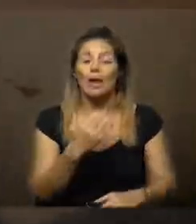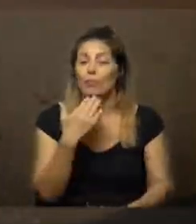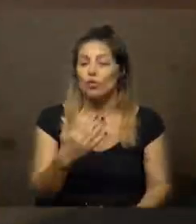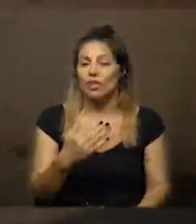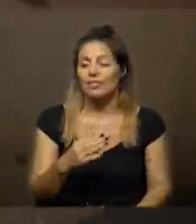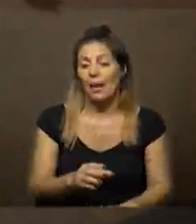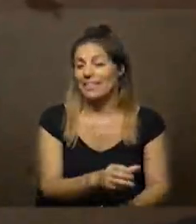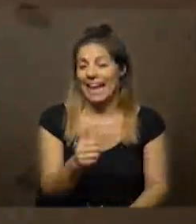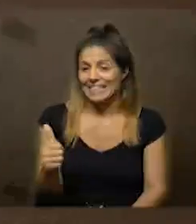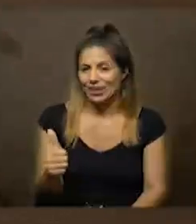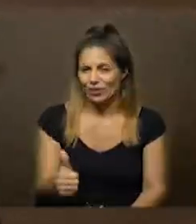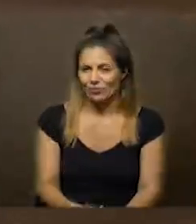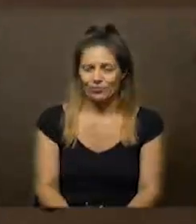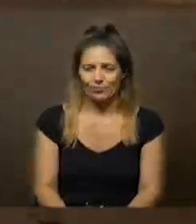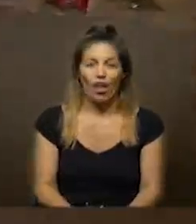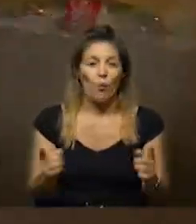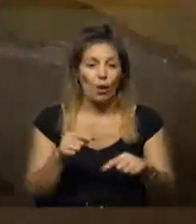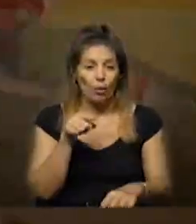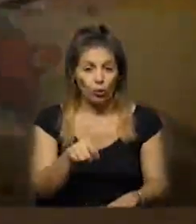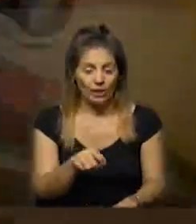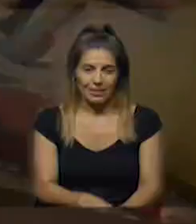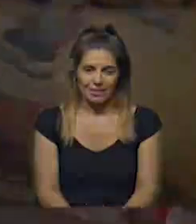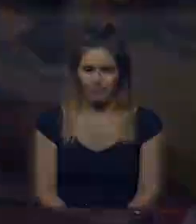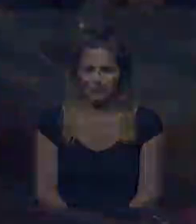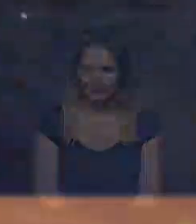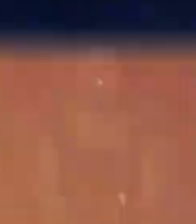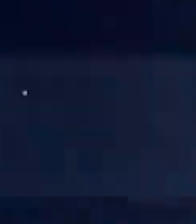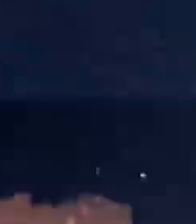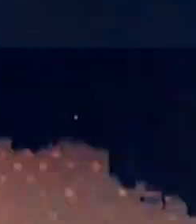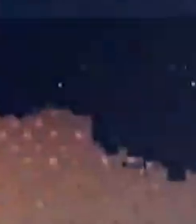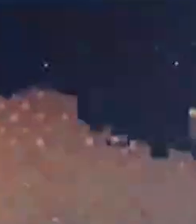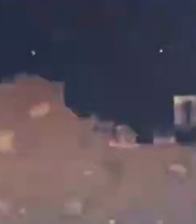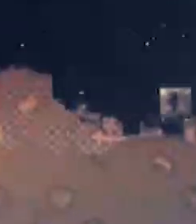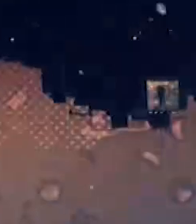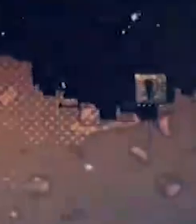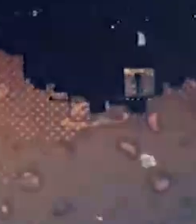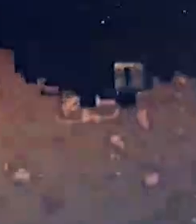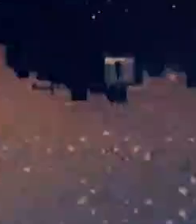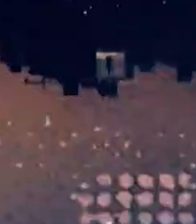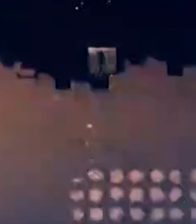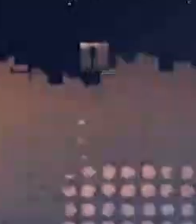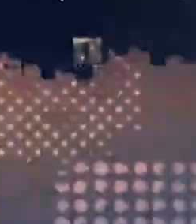mayor de los éxitos. Gracias. Vuelvo con ustedes, chiquilines. Vuelve, historias